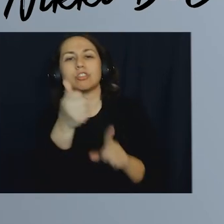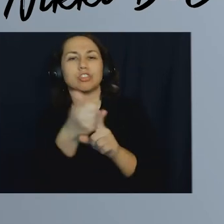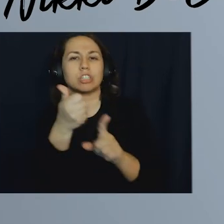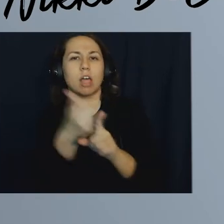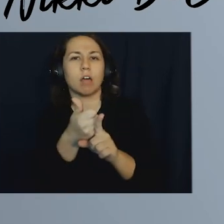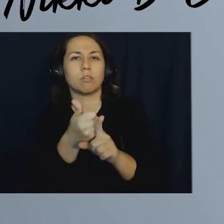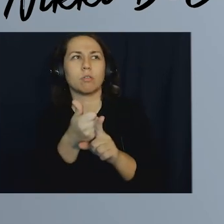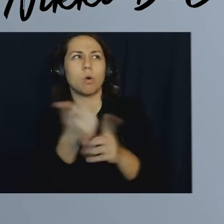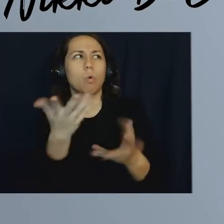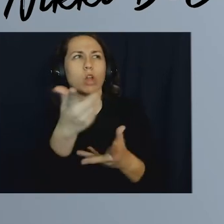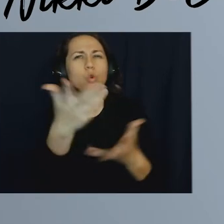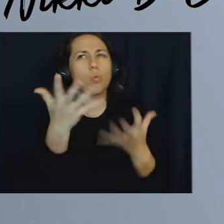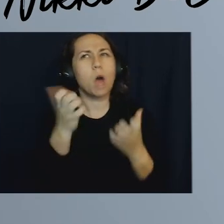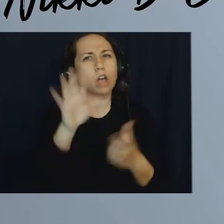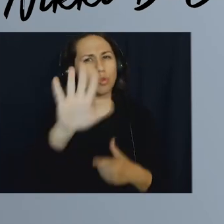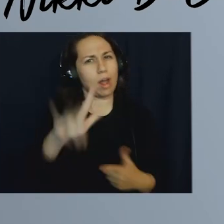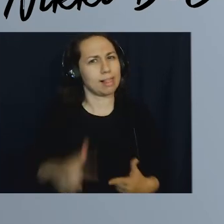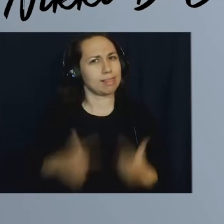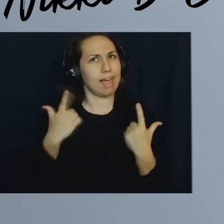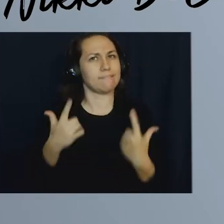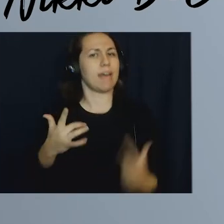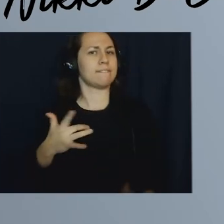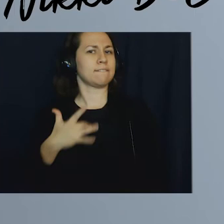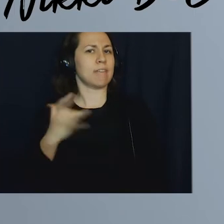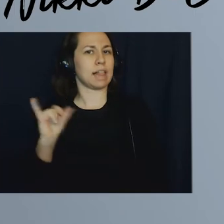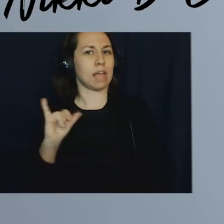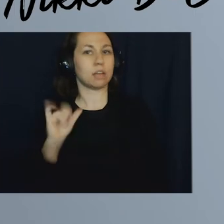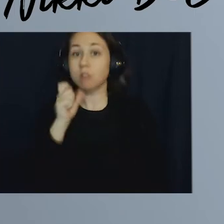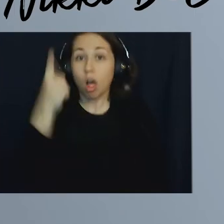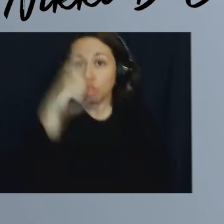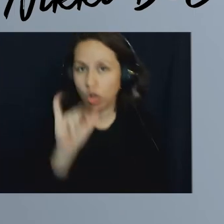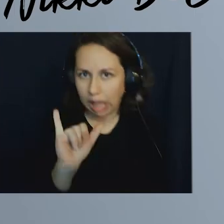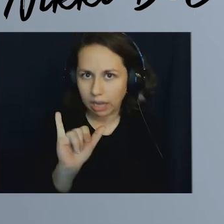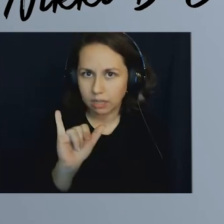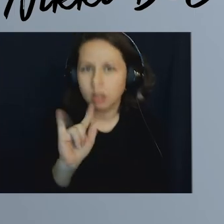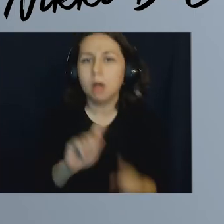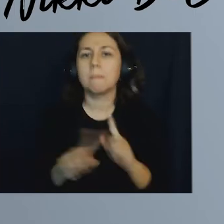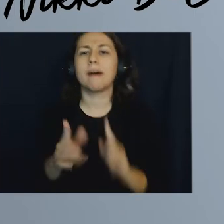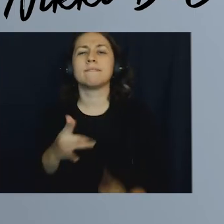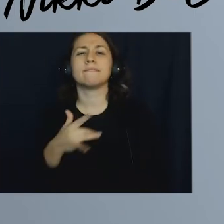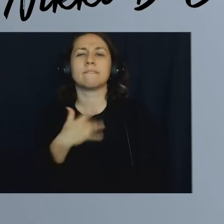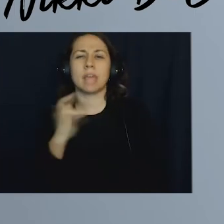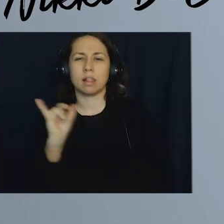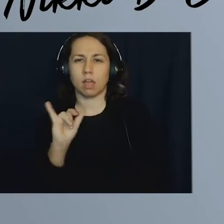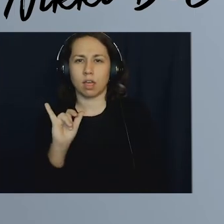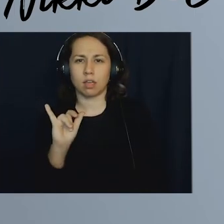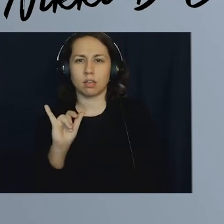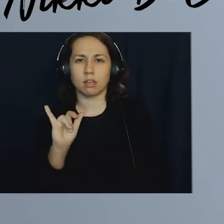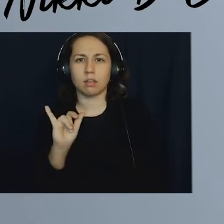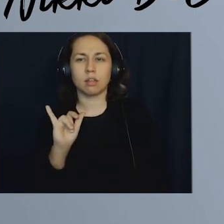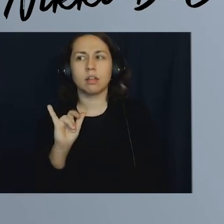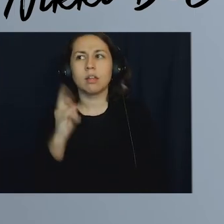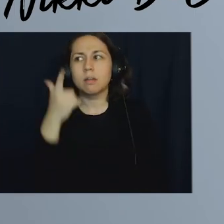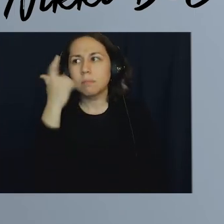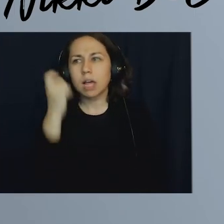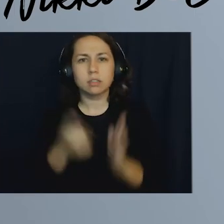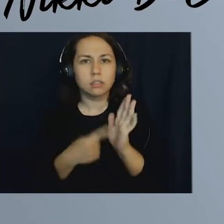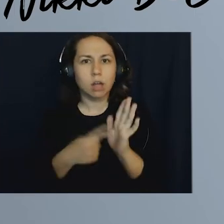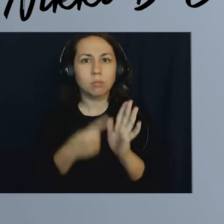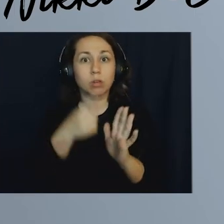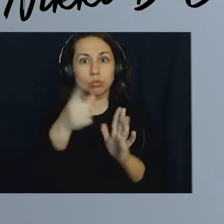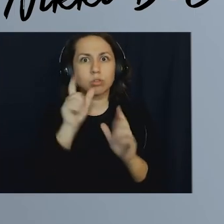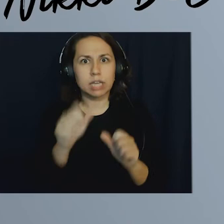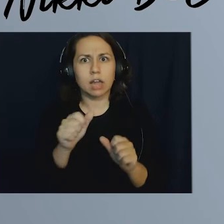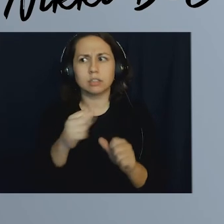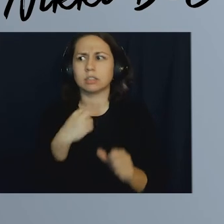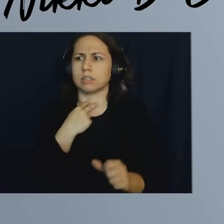van oportunidades y experiencias que pueden hacerte más feliz y traerte más gozo de lo que te podrías imaginar.